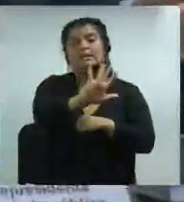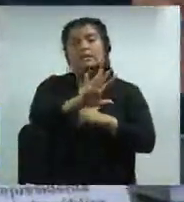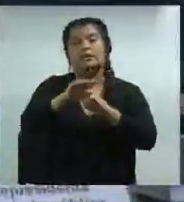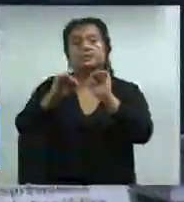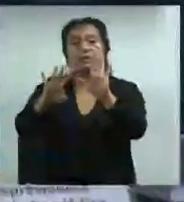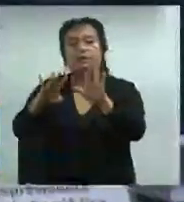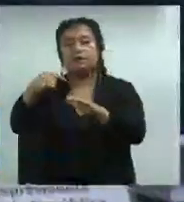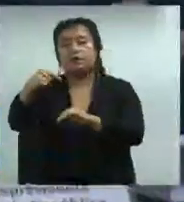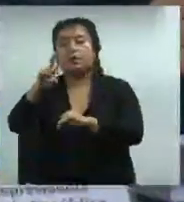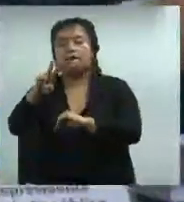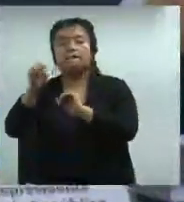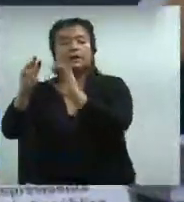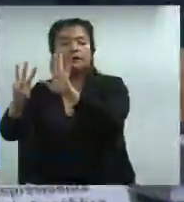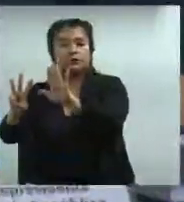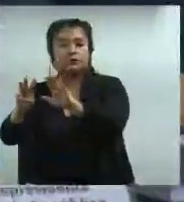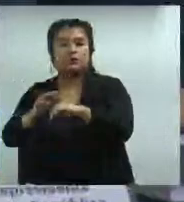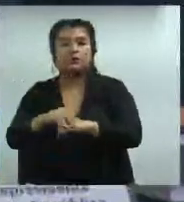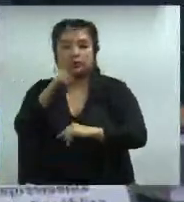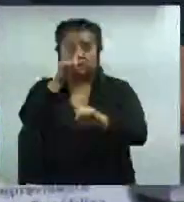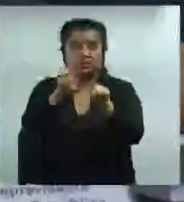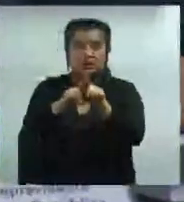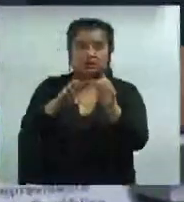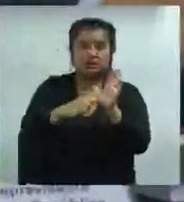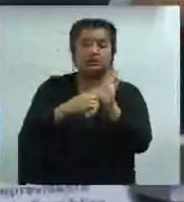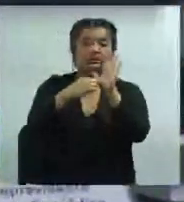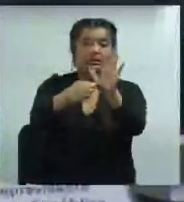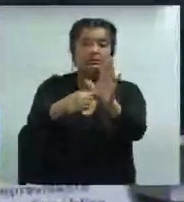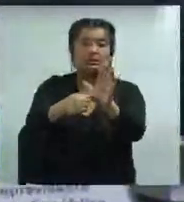7. Mociones y proposiciones.